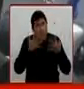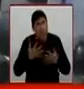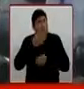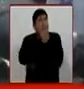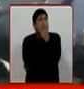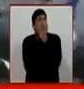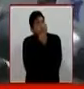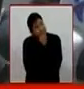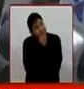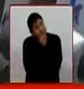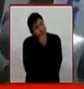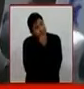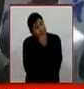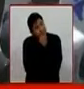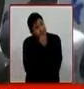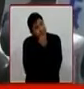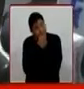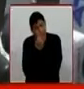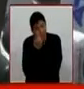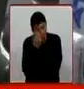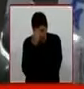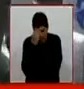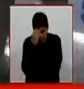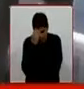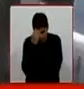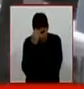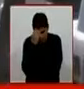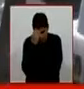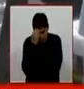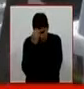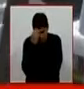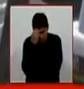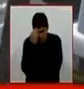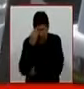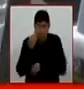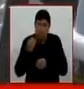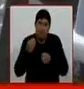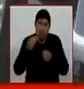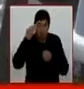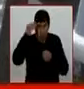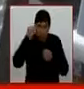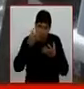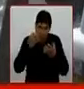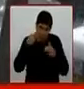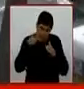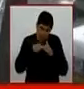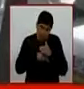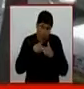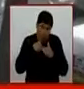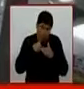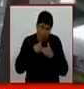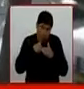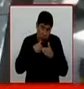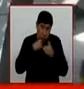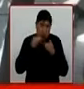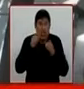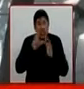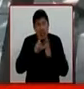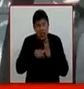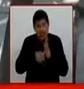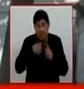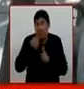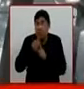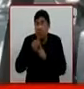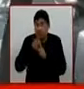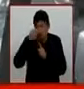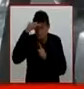Lamentablemente se trata de un feminicidio seguido de suicidio. Es lo que puedo adelantar preliminarmente. Estamos haciendo